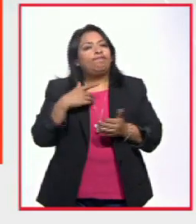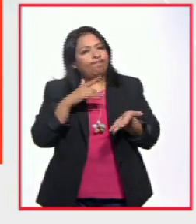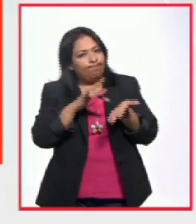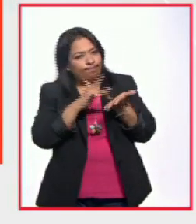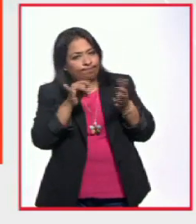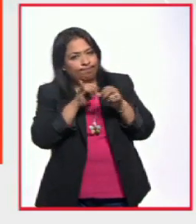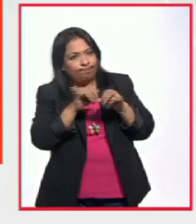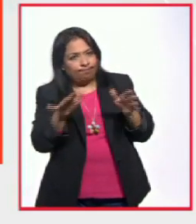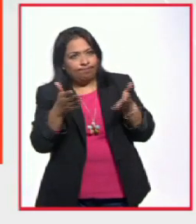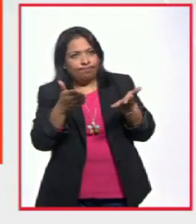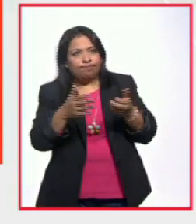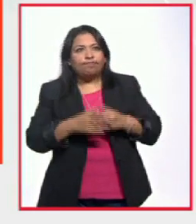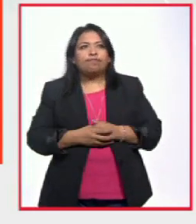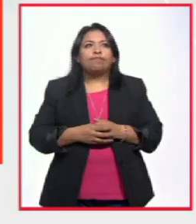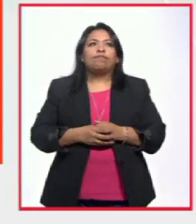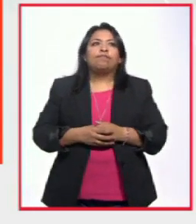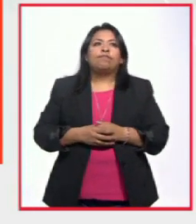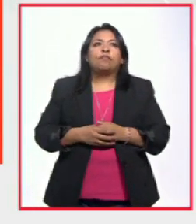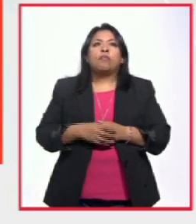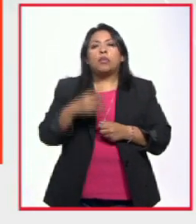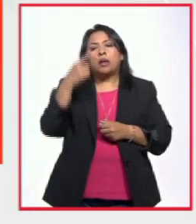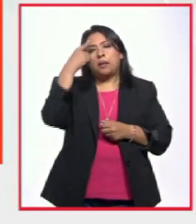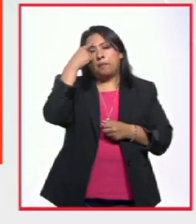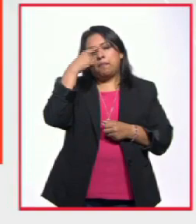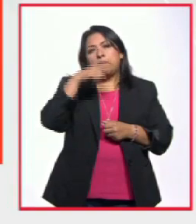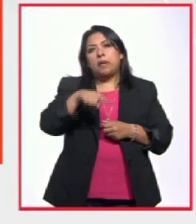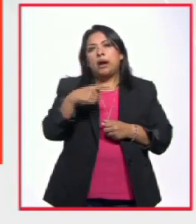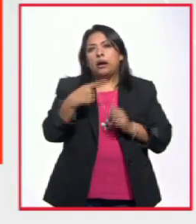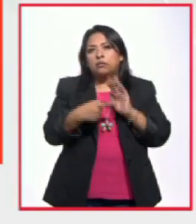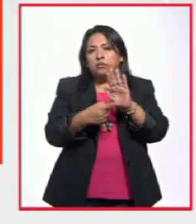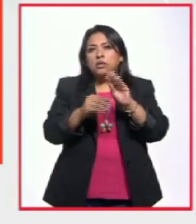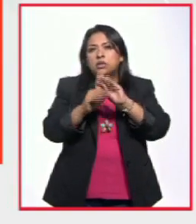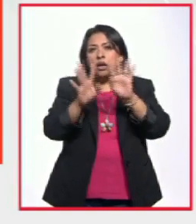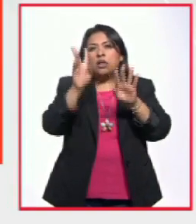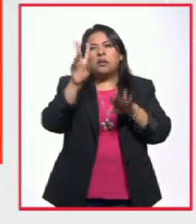Gracias por traernos este tema para tenerlo presente, porque es un mal social.